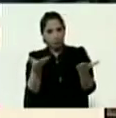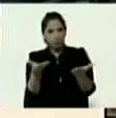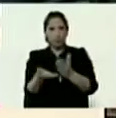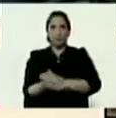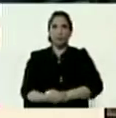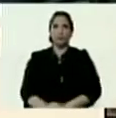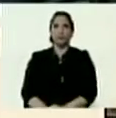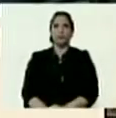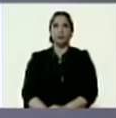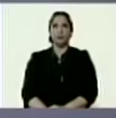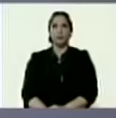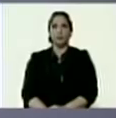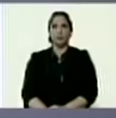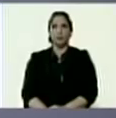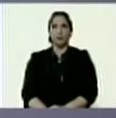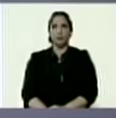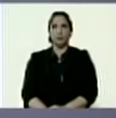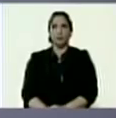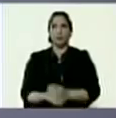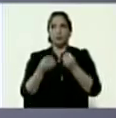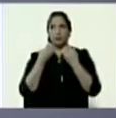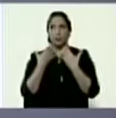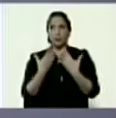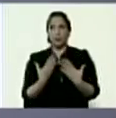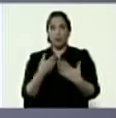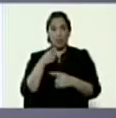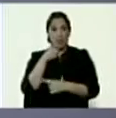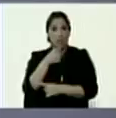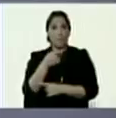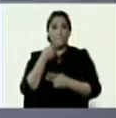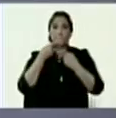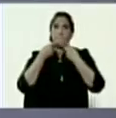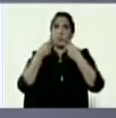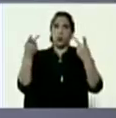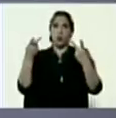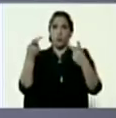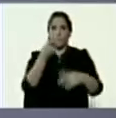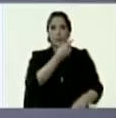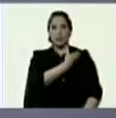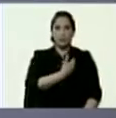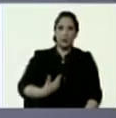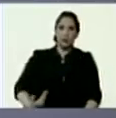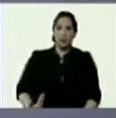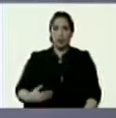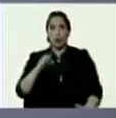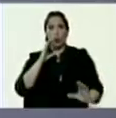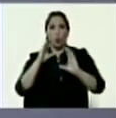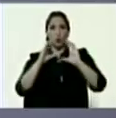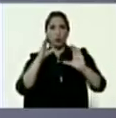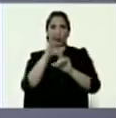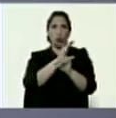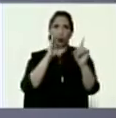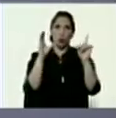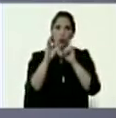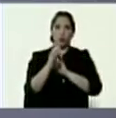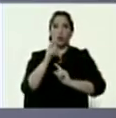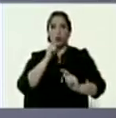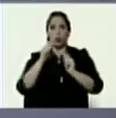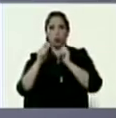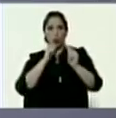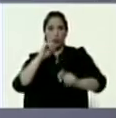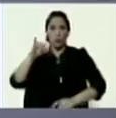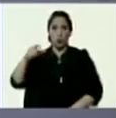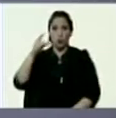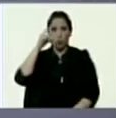todos. Bien, han sido entonces las declaraciones del vicepresidente sectorial de Comunicación, Cultura y Turismo, Jorge